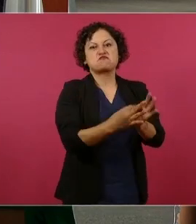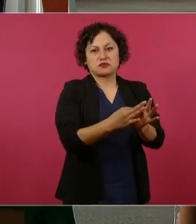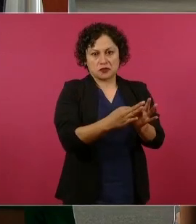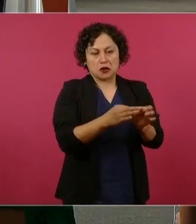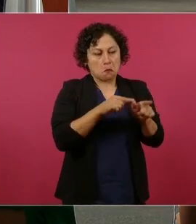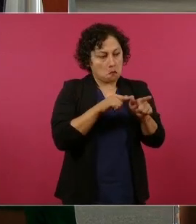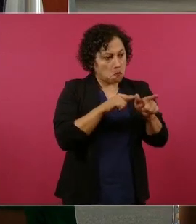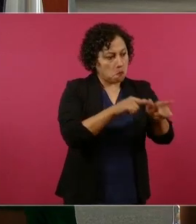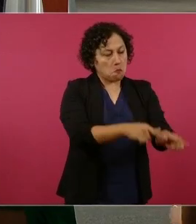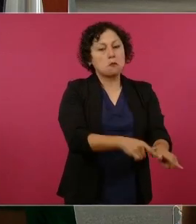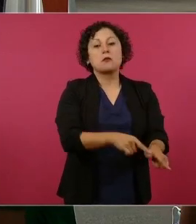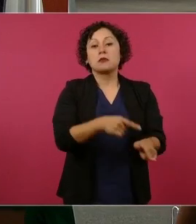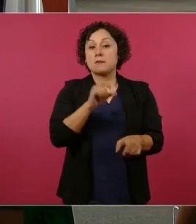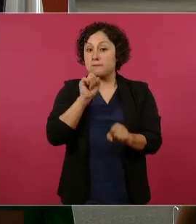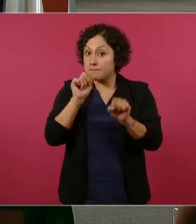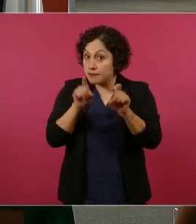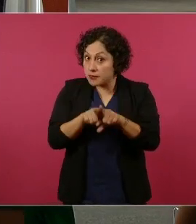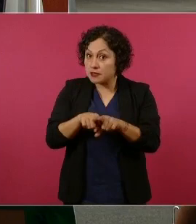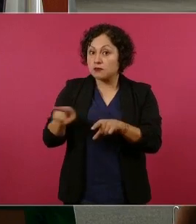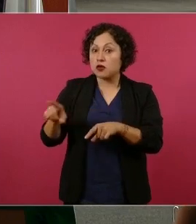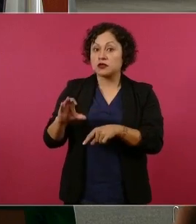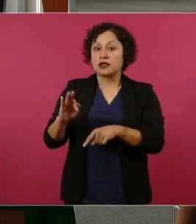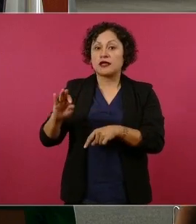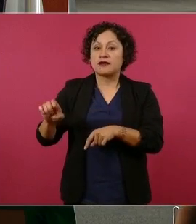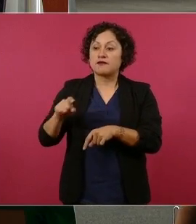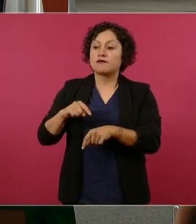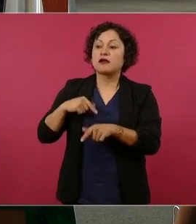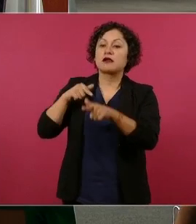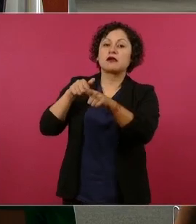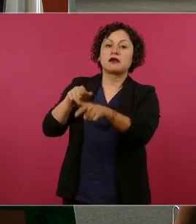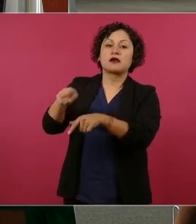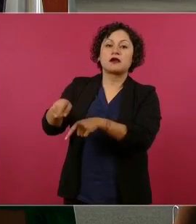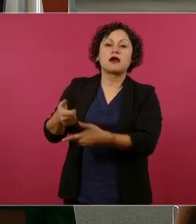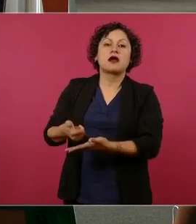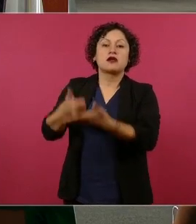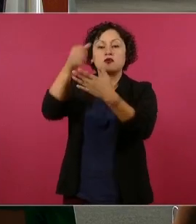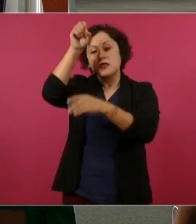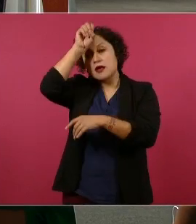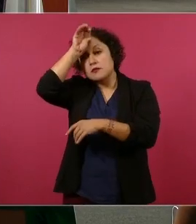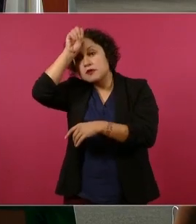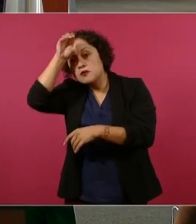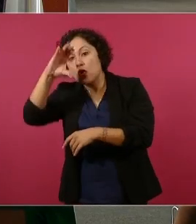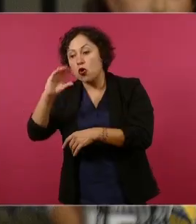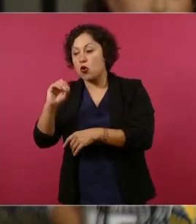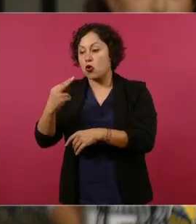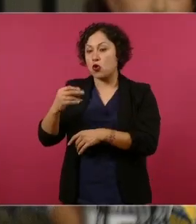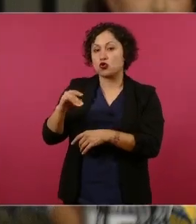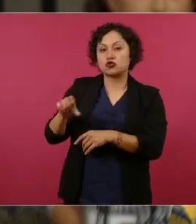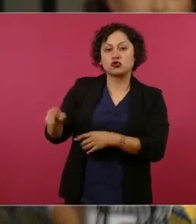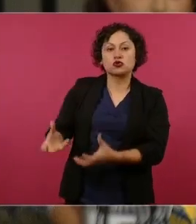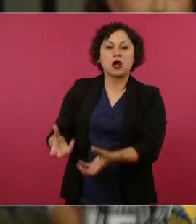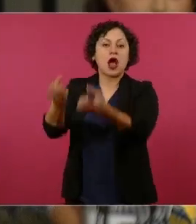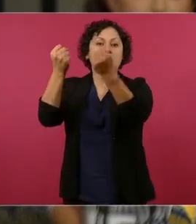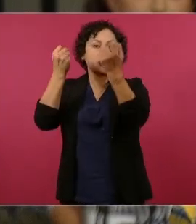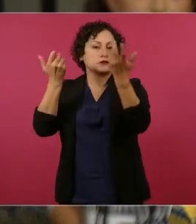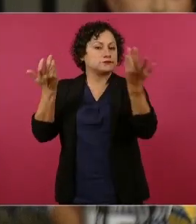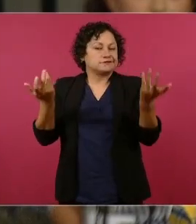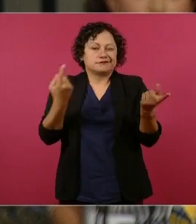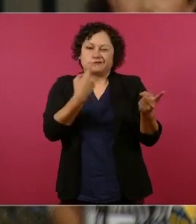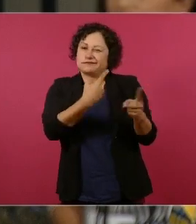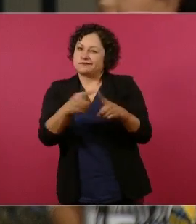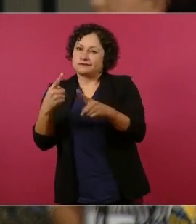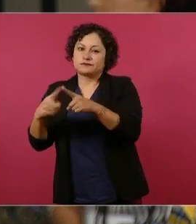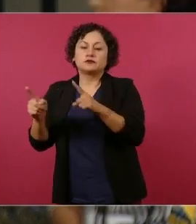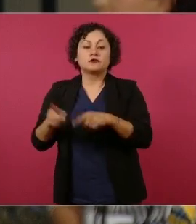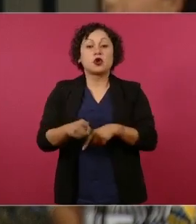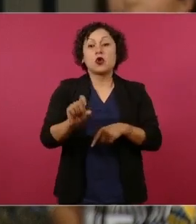servicio, la CFE ayudando a rescatar a los mineros en Pasta de Conchos. En fin, otras secretarías de Estado también